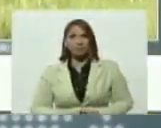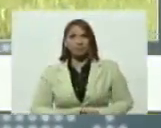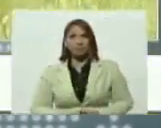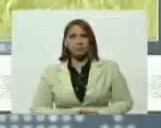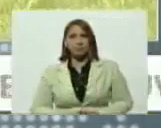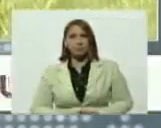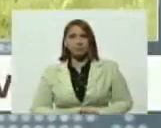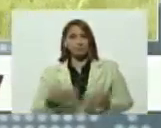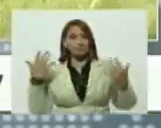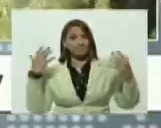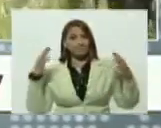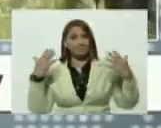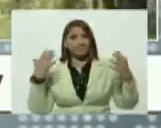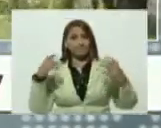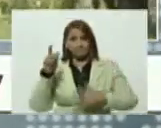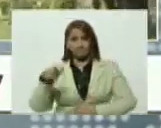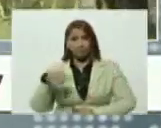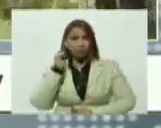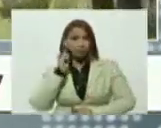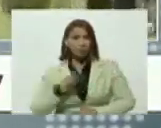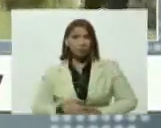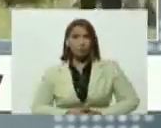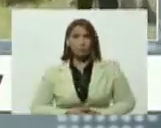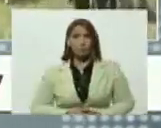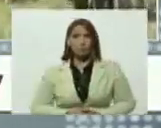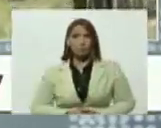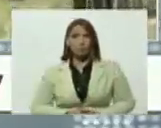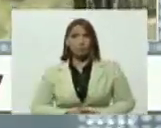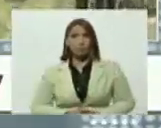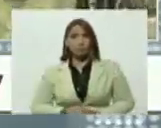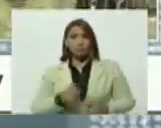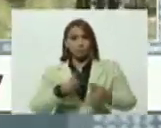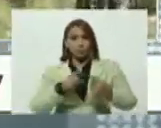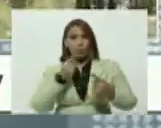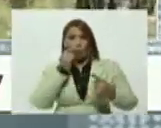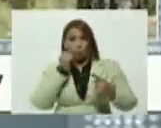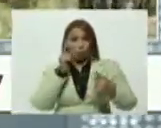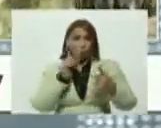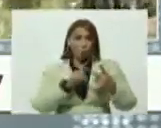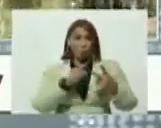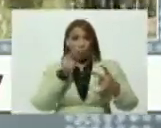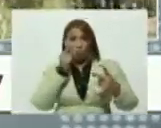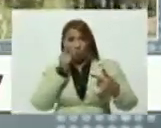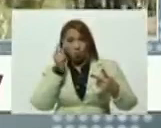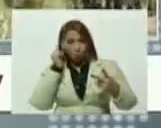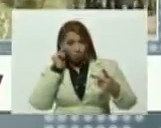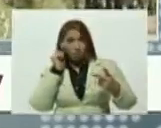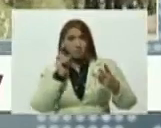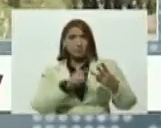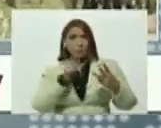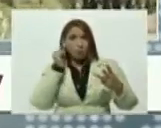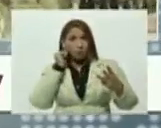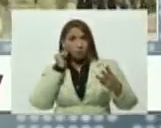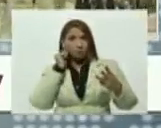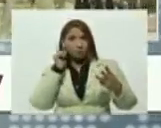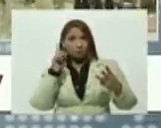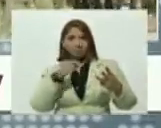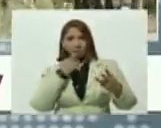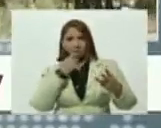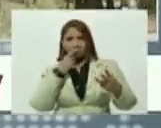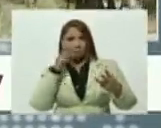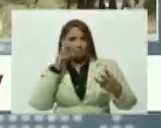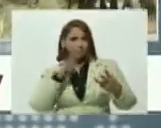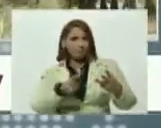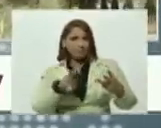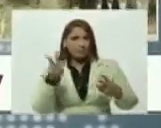Bueno, un gran aplauso a Gabriela y Ángel Prado y a Jennifer. Imágenes bellas, de verdad, de la Venezuela de